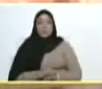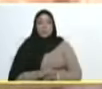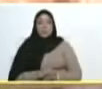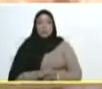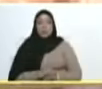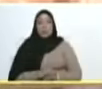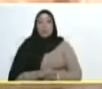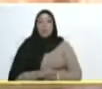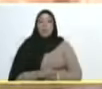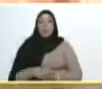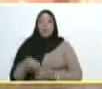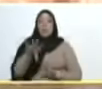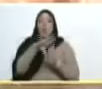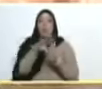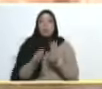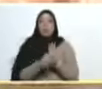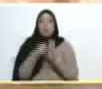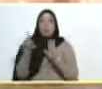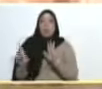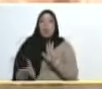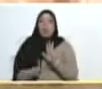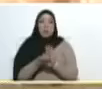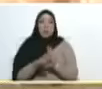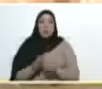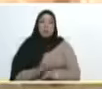con lo que manda la Constitución y la ley,